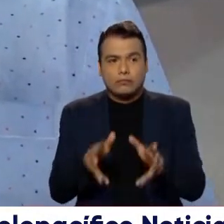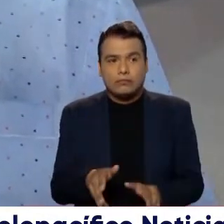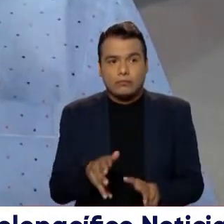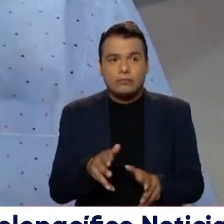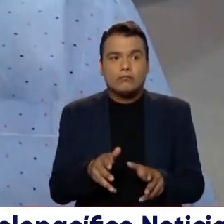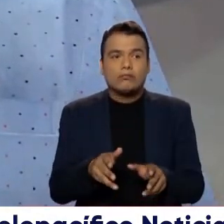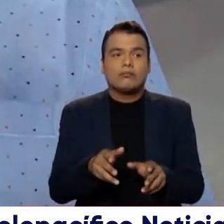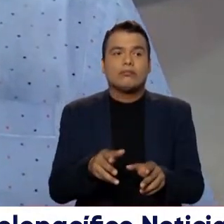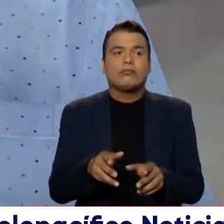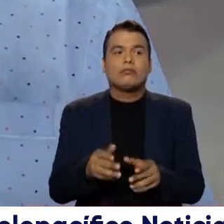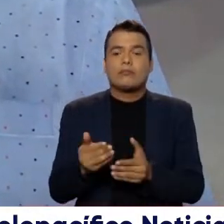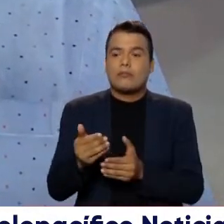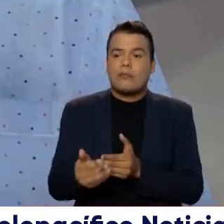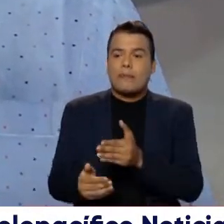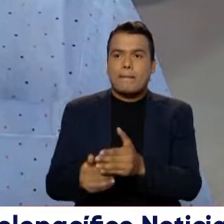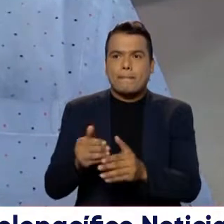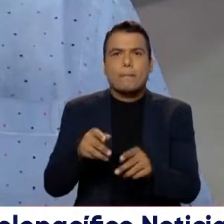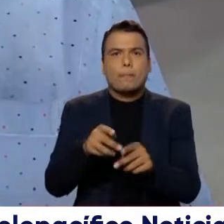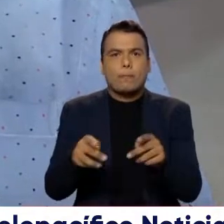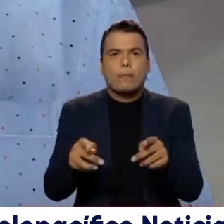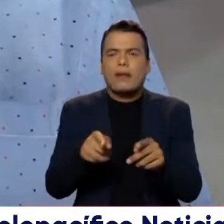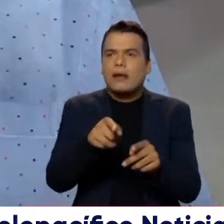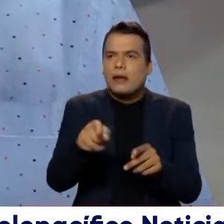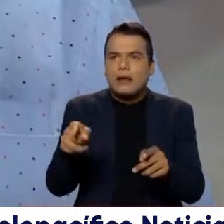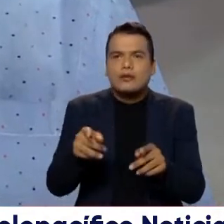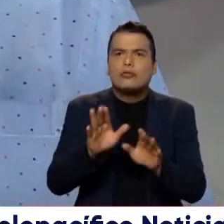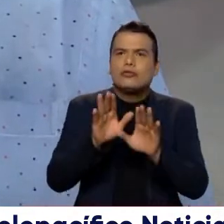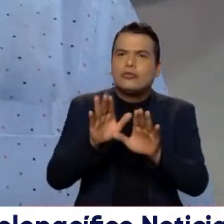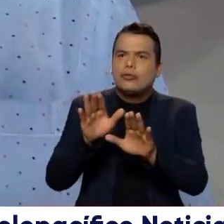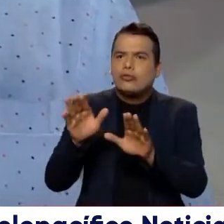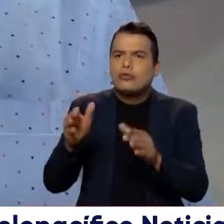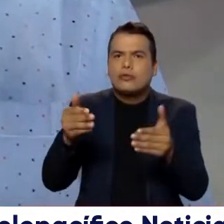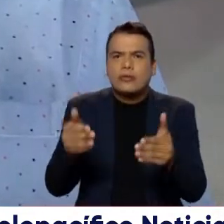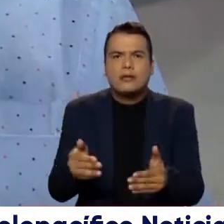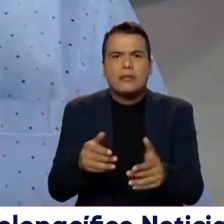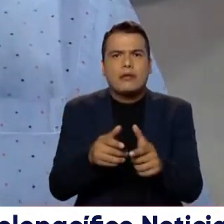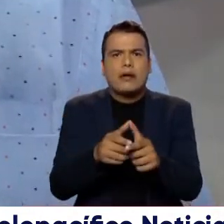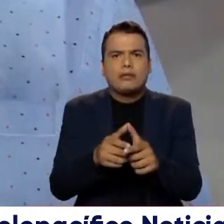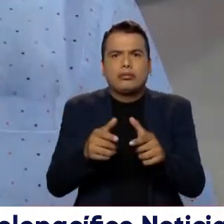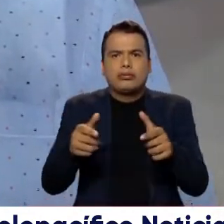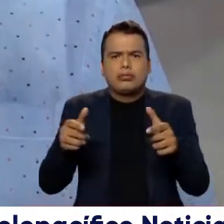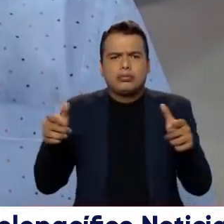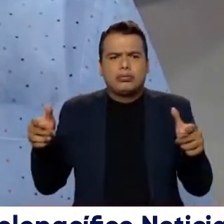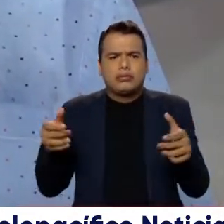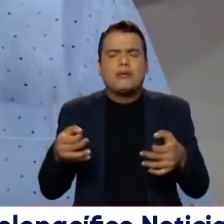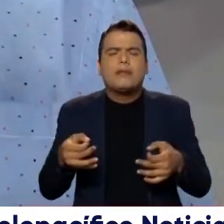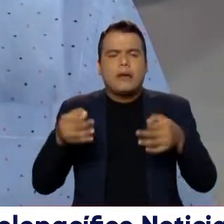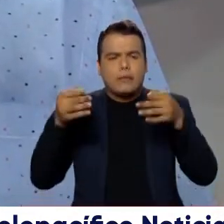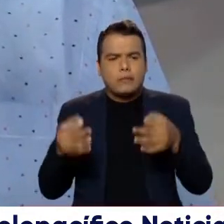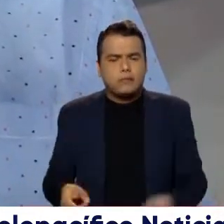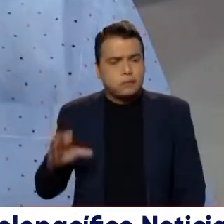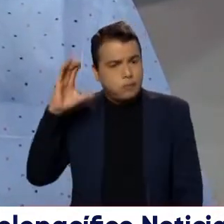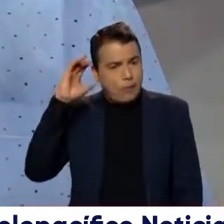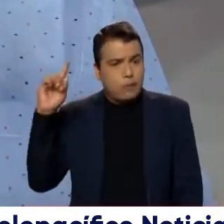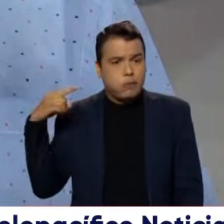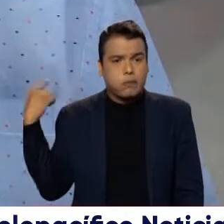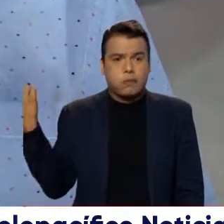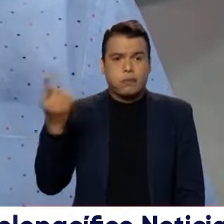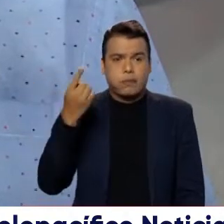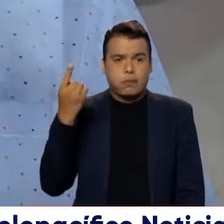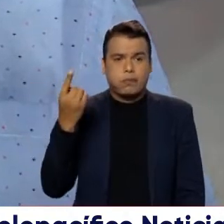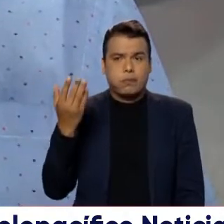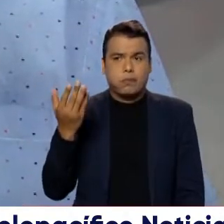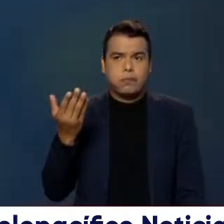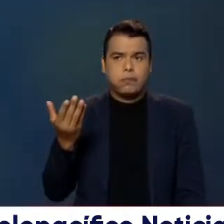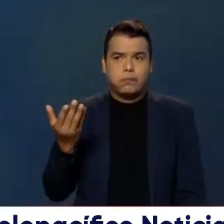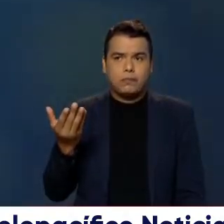el diagnóstico, ha crecido la caracterización, pero que las oportunidades siguen siendo muy mínimas para